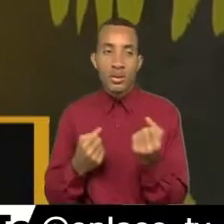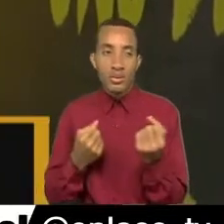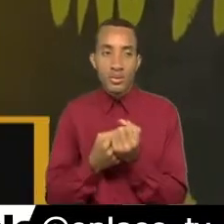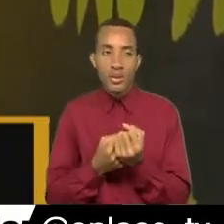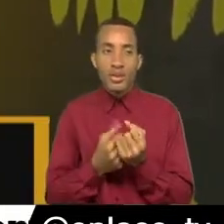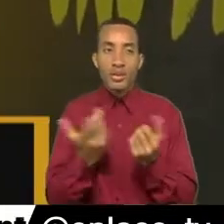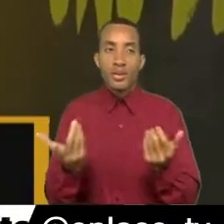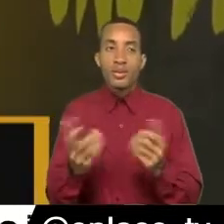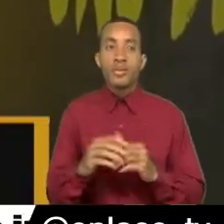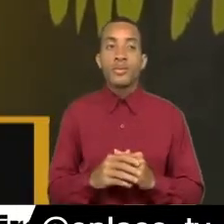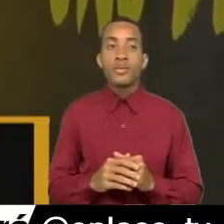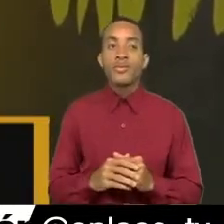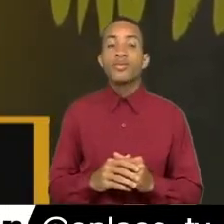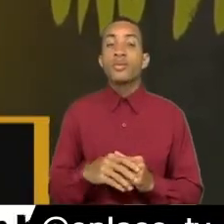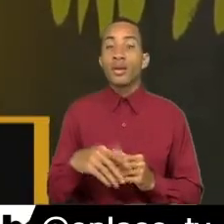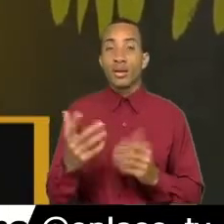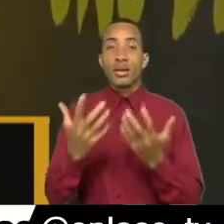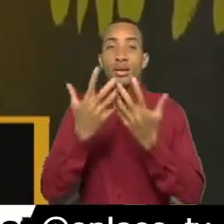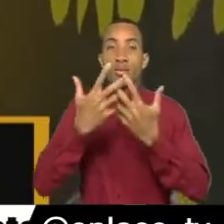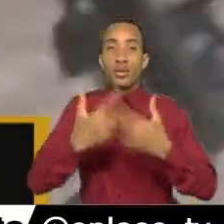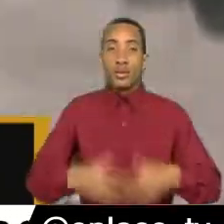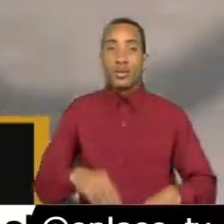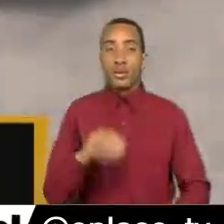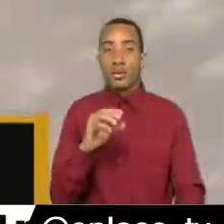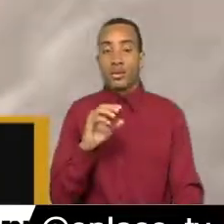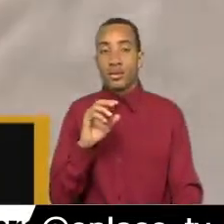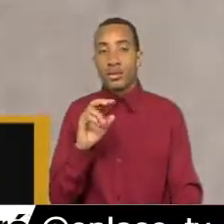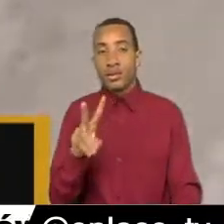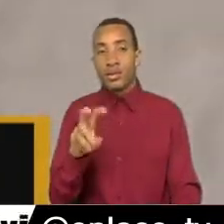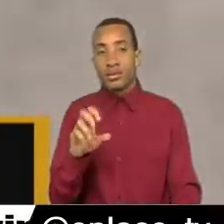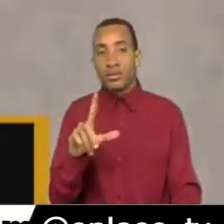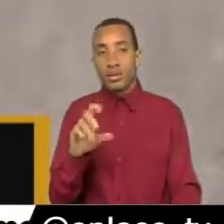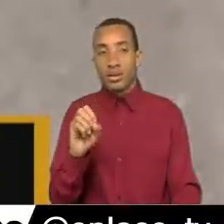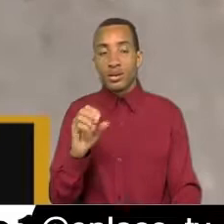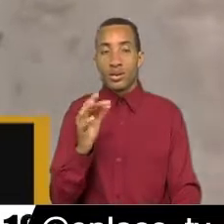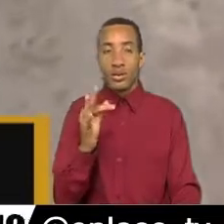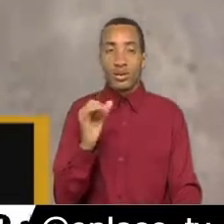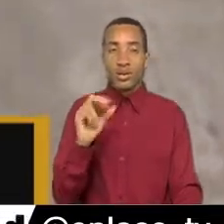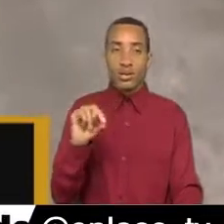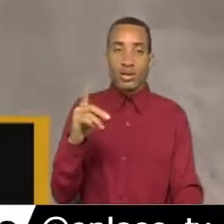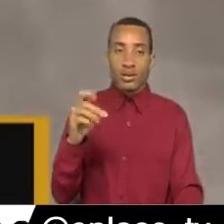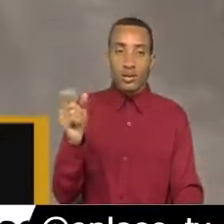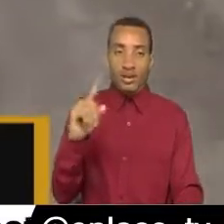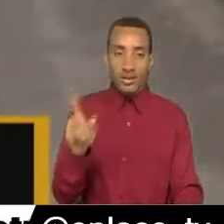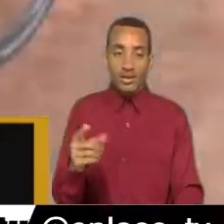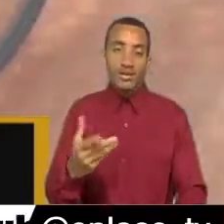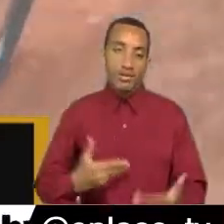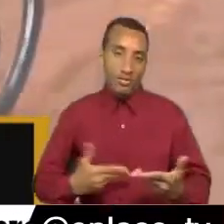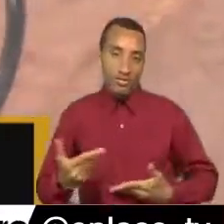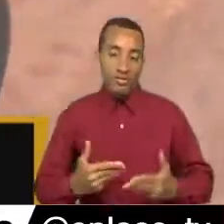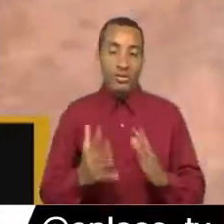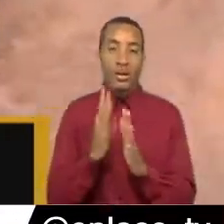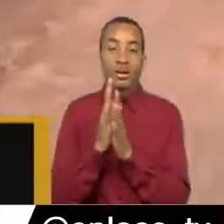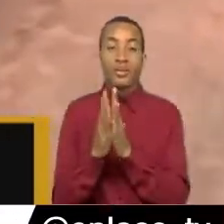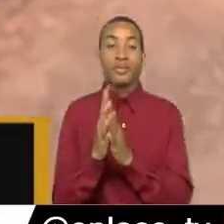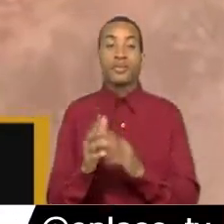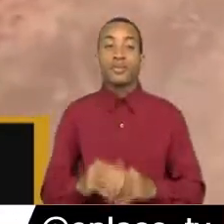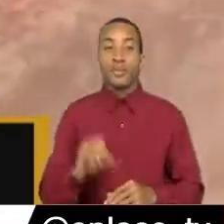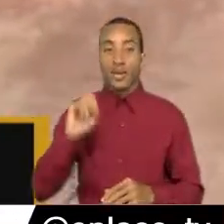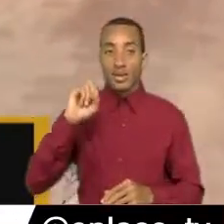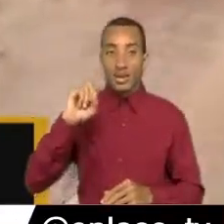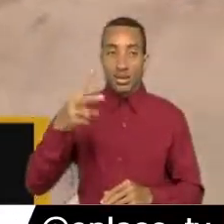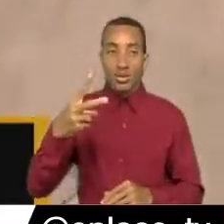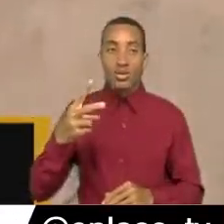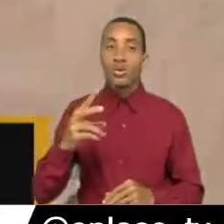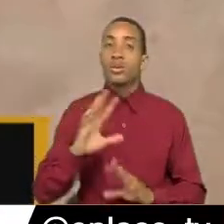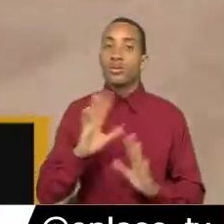también Velotienda, que fue el patrocinador de este evento. Con más de 50 participantes se dio este encuentro deportivo, que es el segundo que se realiza en este